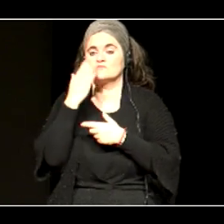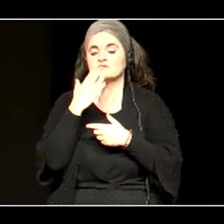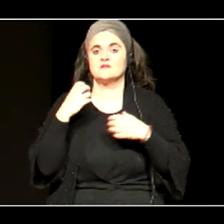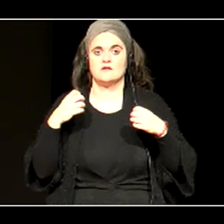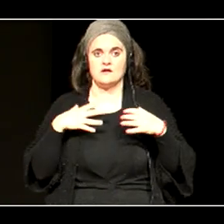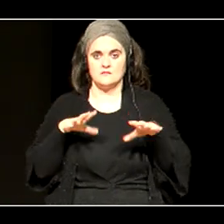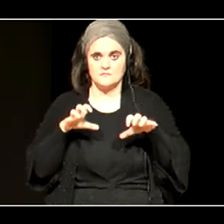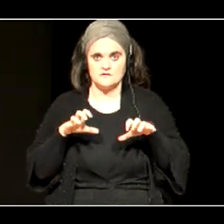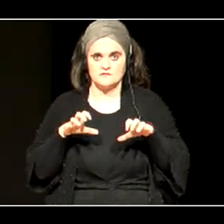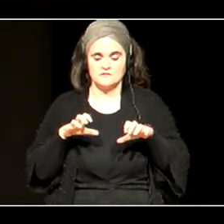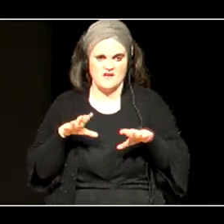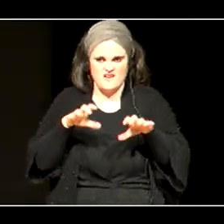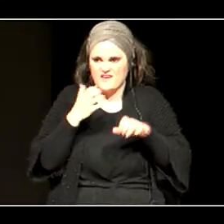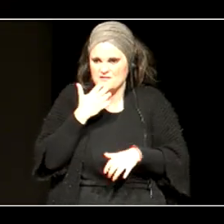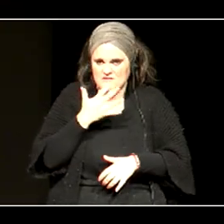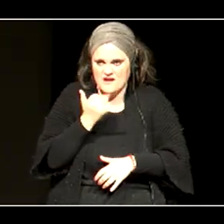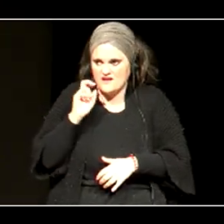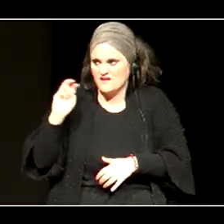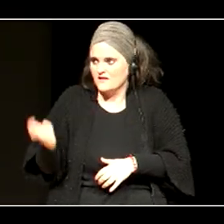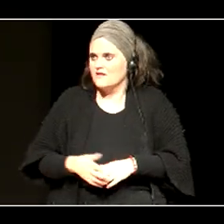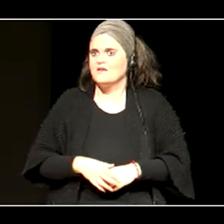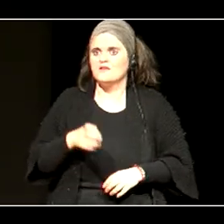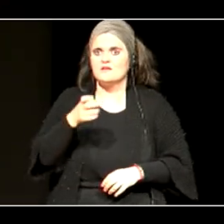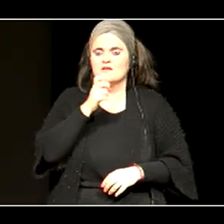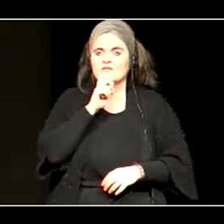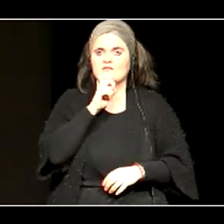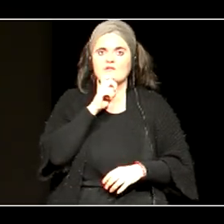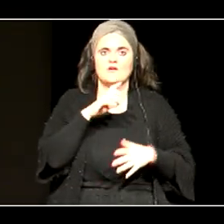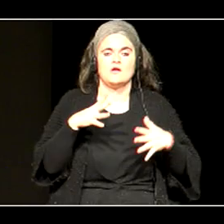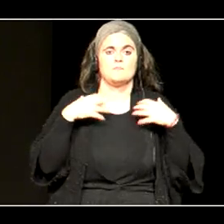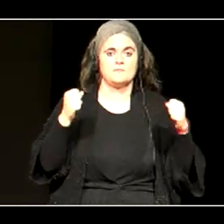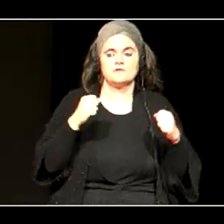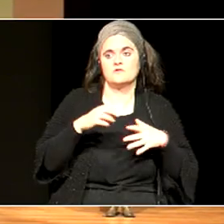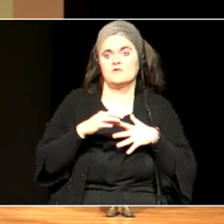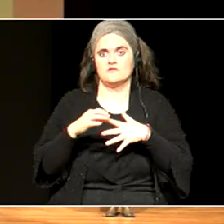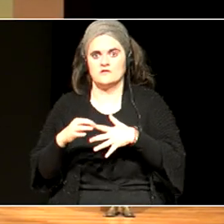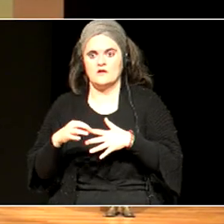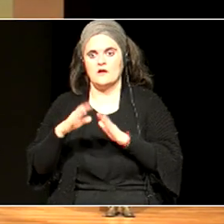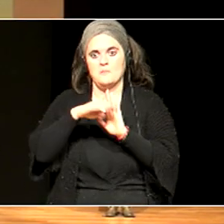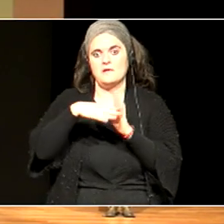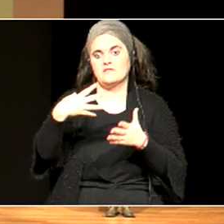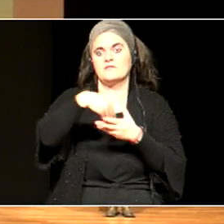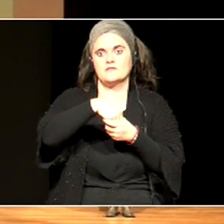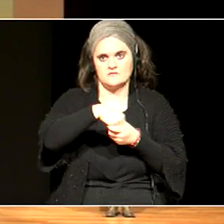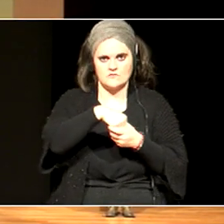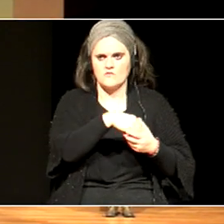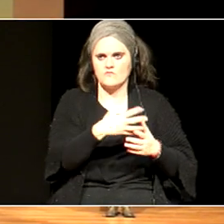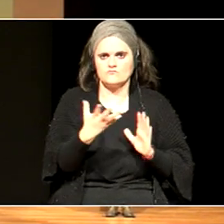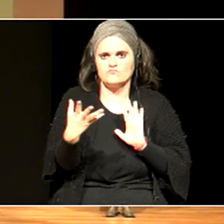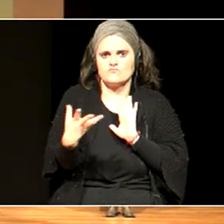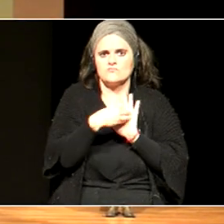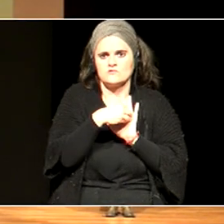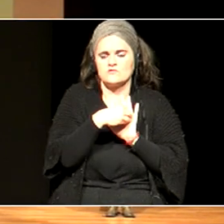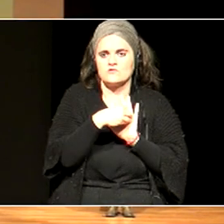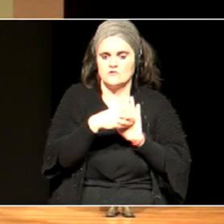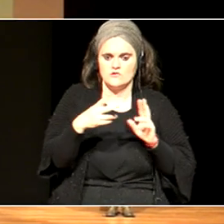empoderamiento y liderazgo ejemplos de cómo trabajar el empoderamiento y liderazgo estarán también en el plan de acuerdo estarán incluidos dentro